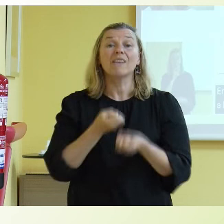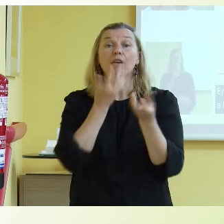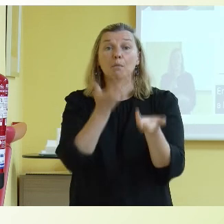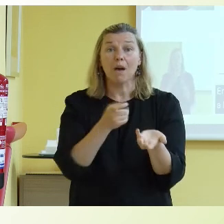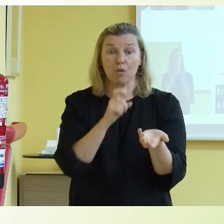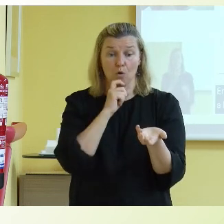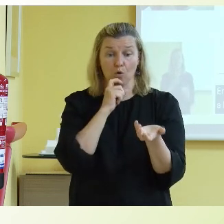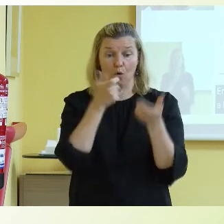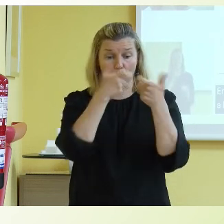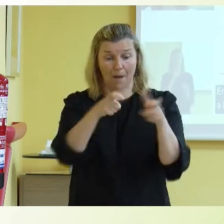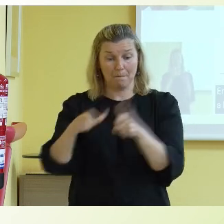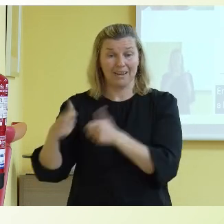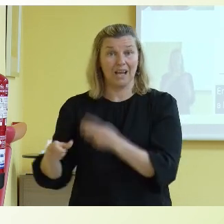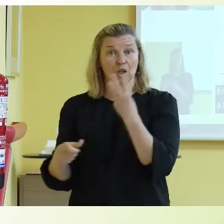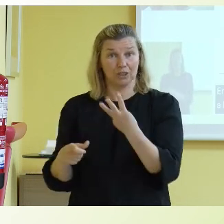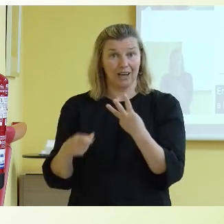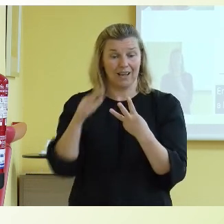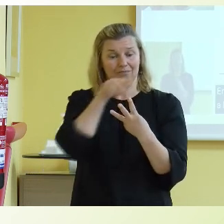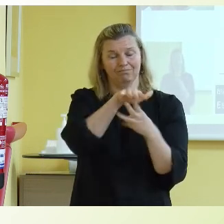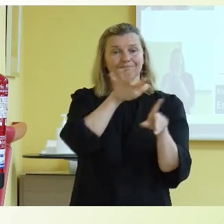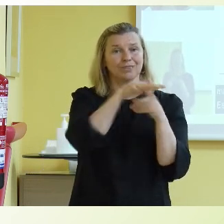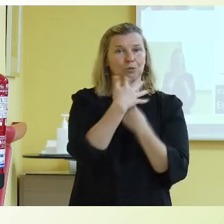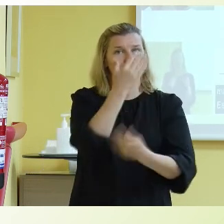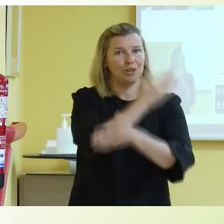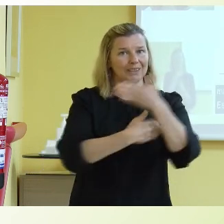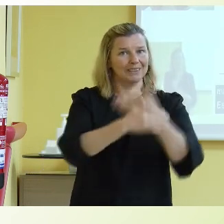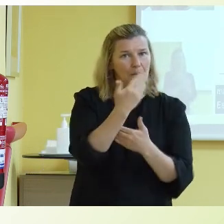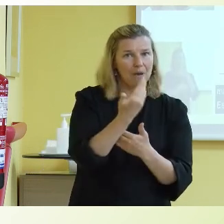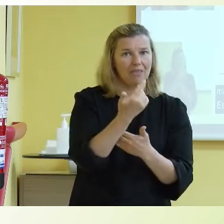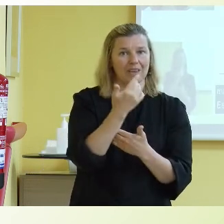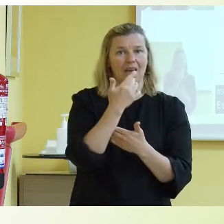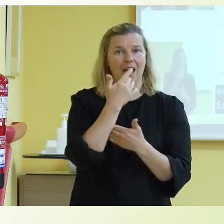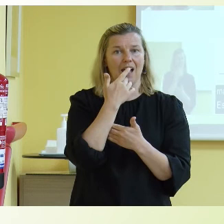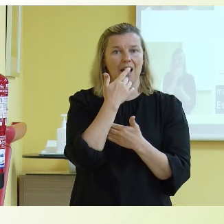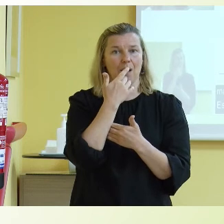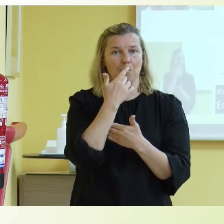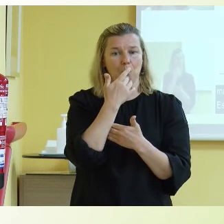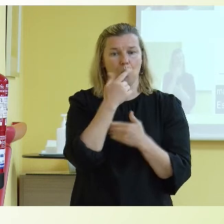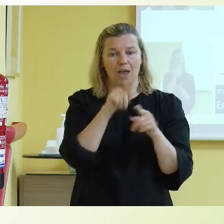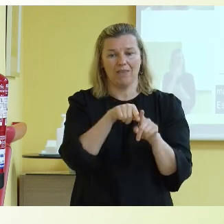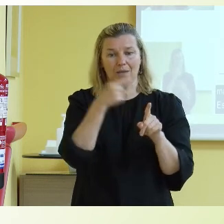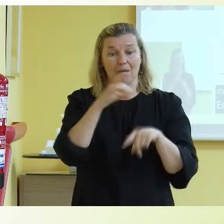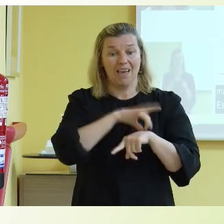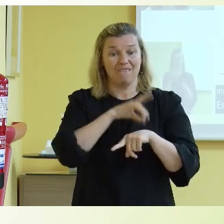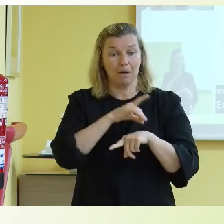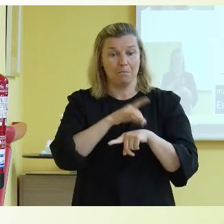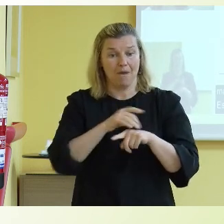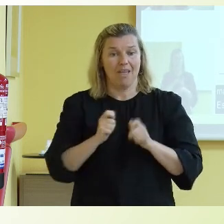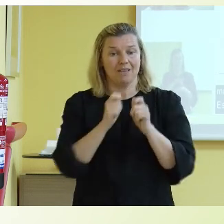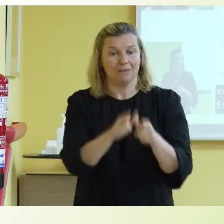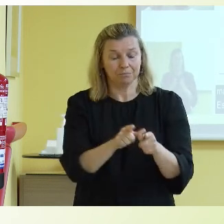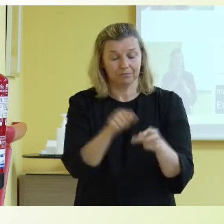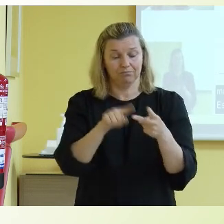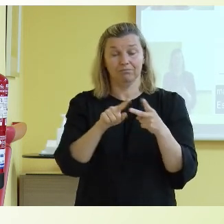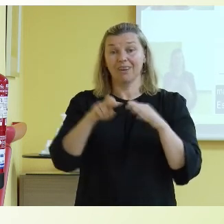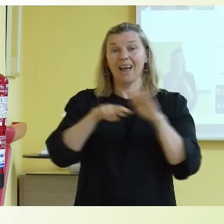3 apartados que abarcan situaciones de discapacidad que pueden derivarse de las manifestaciones de la enfermedad, recursos